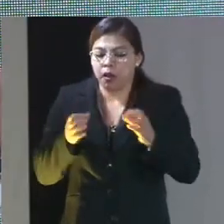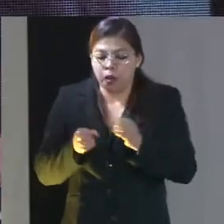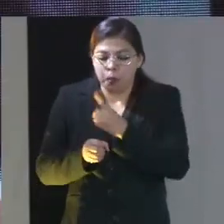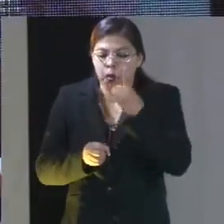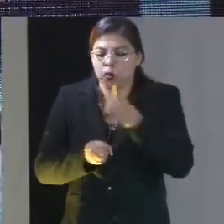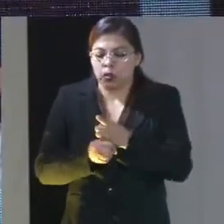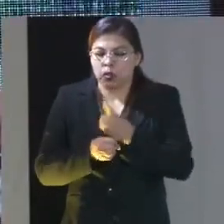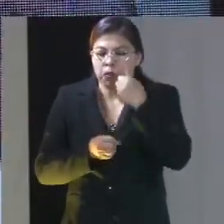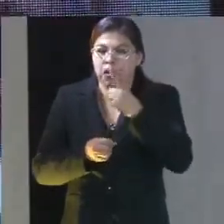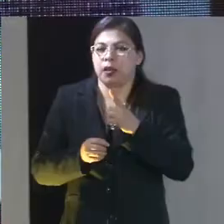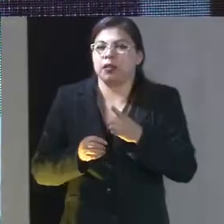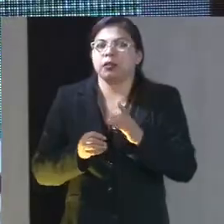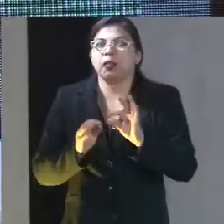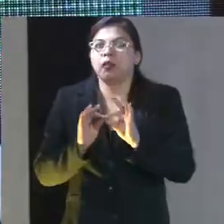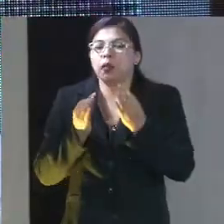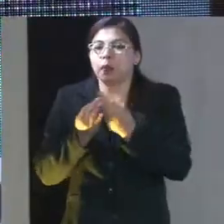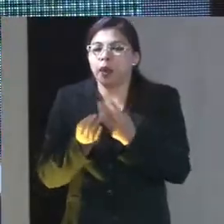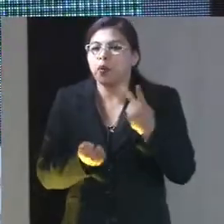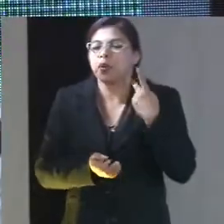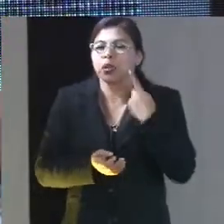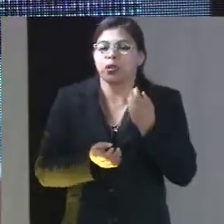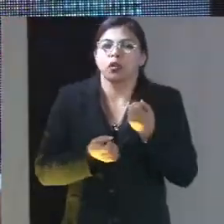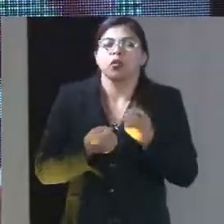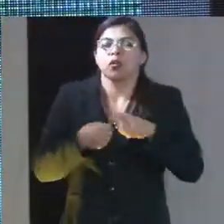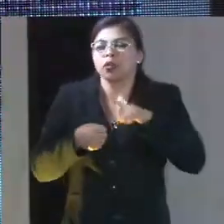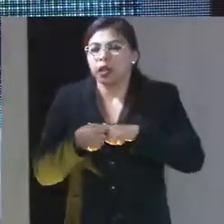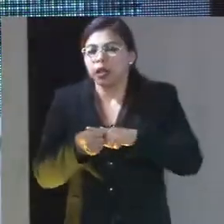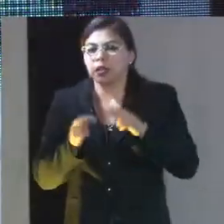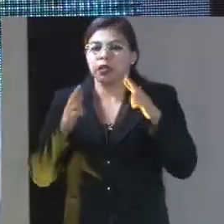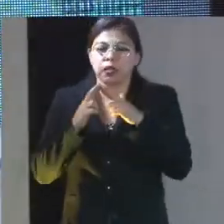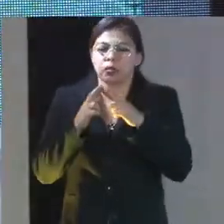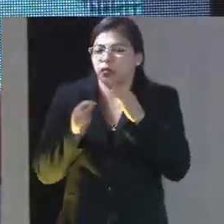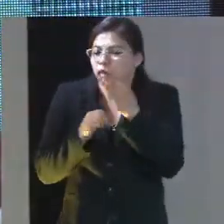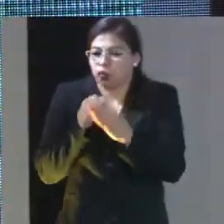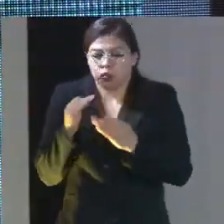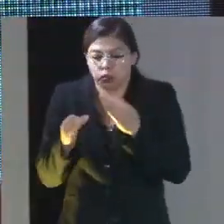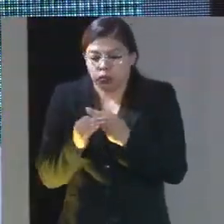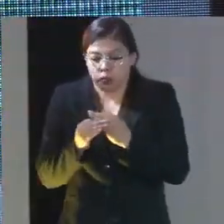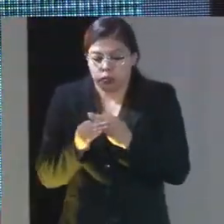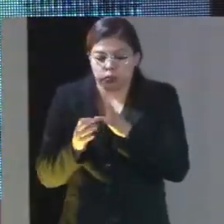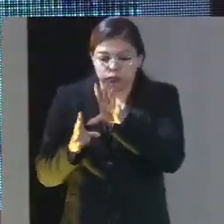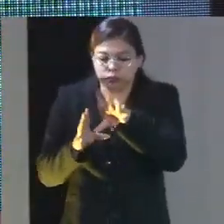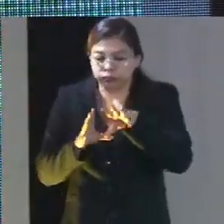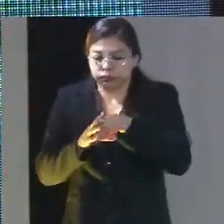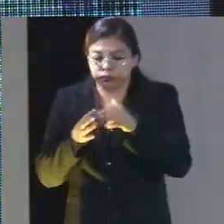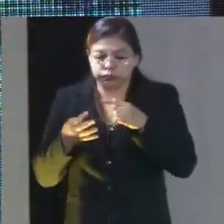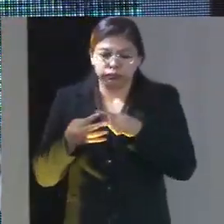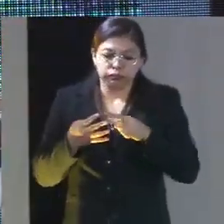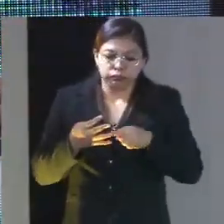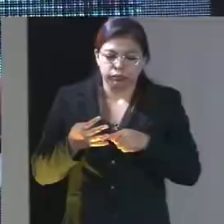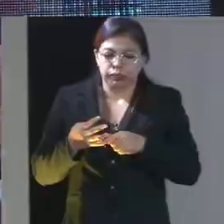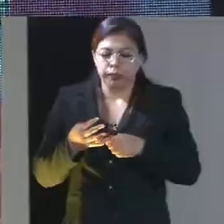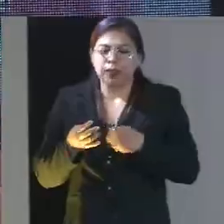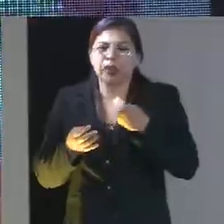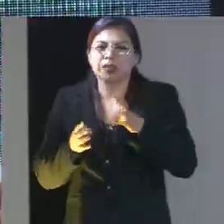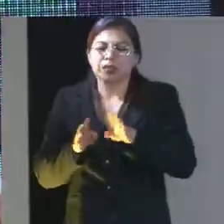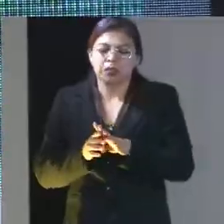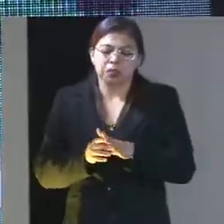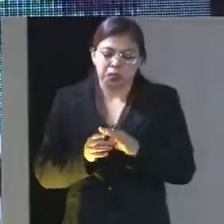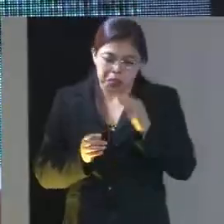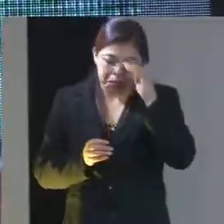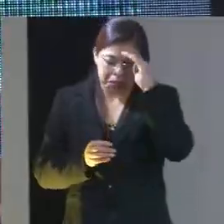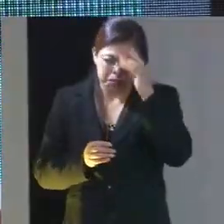la transformación político, social, cultural, religioso, lingüístico, todo. Hasta ahí ella. Eso es una